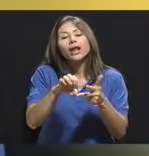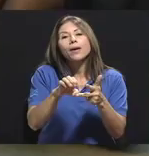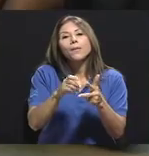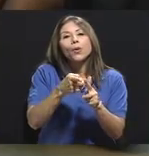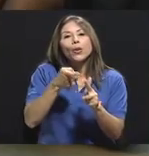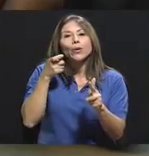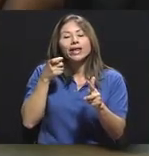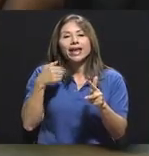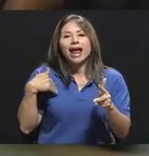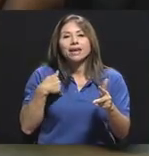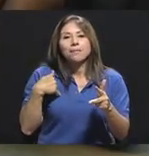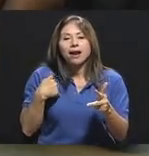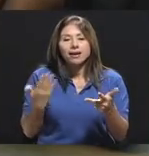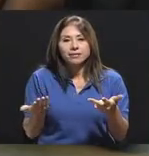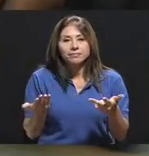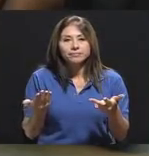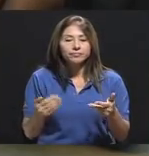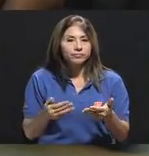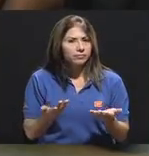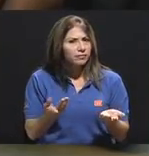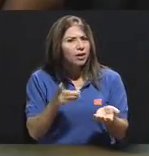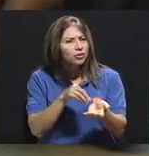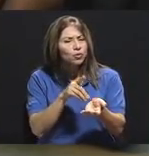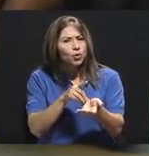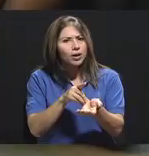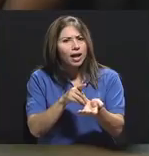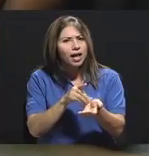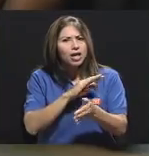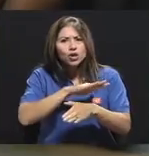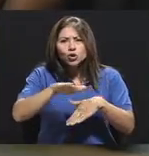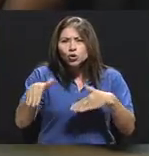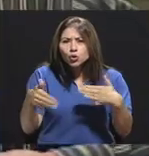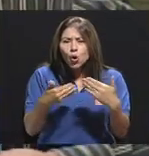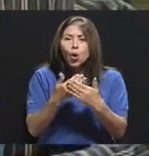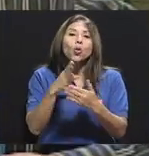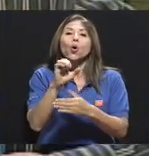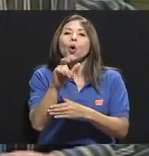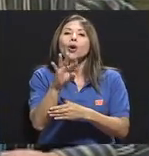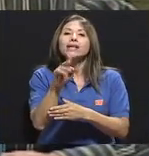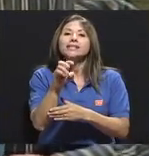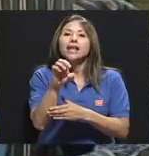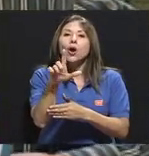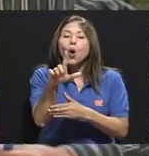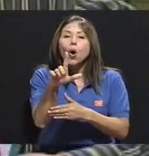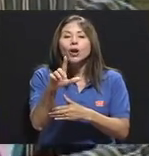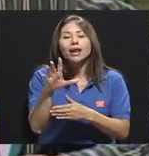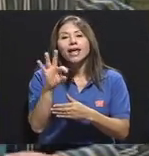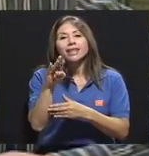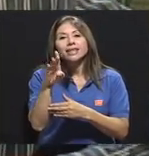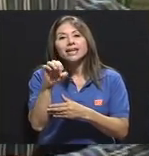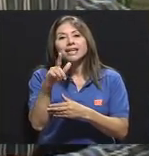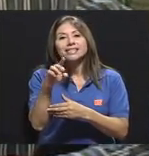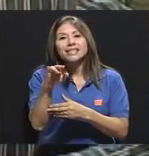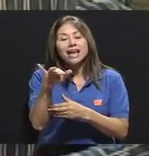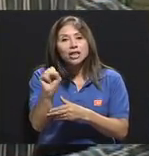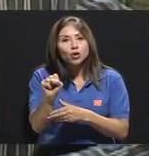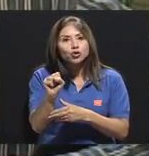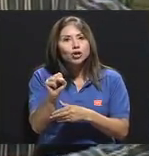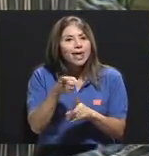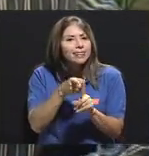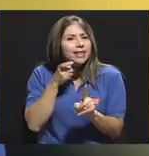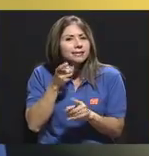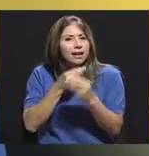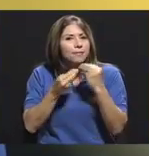animal doctora y todos los todo el colesterol todos los triglicerios vienen de la Alimentación o nuestro cuerpo también el cuerpo